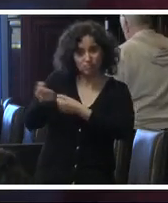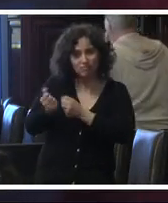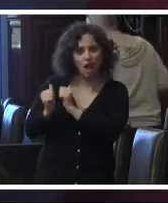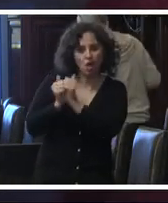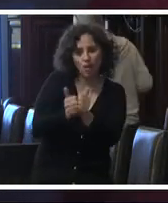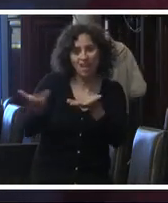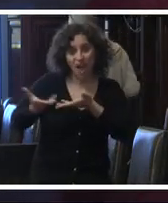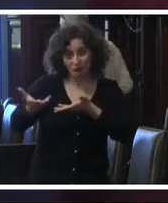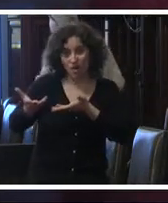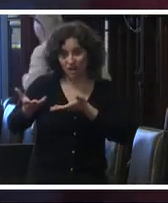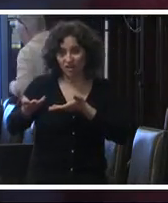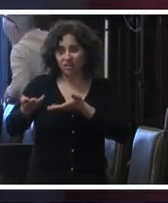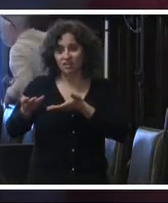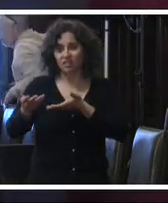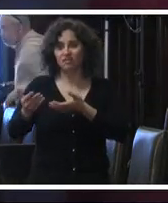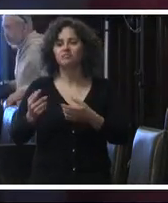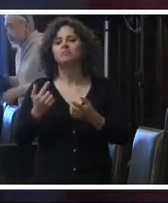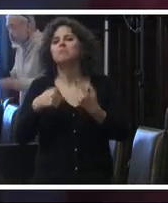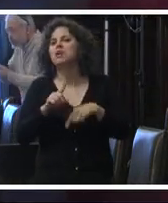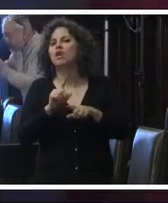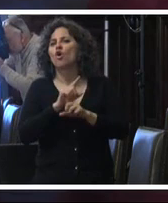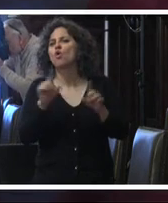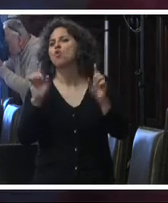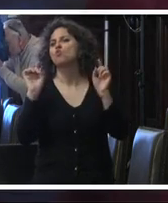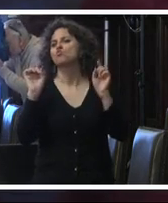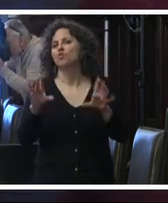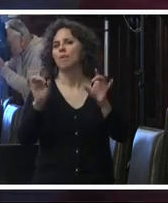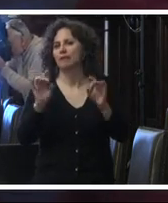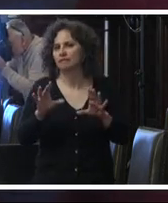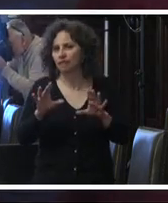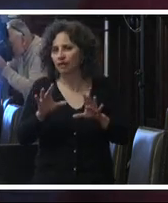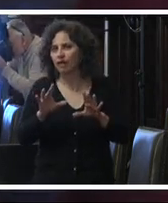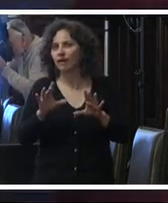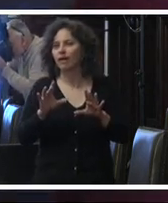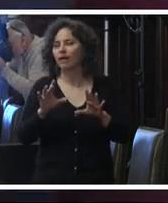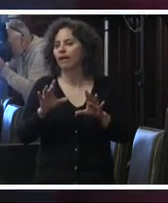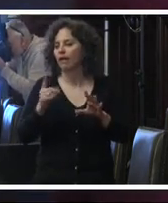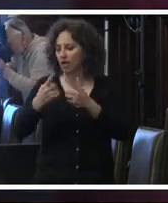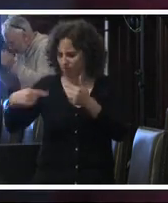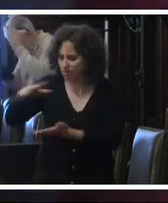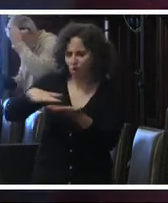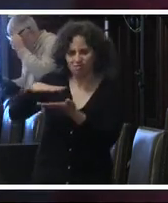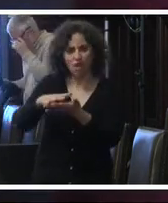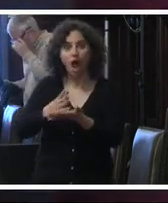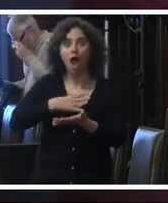acompañándonos ahora. Pero no solamente eso, hay muchas cosas que nos hacen, nos